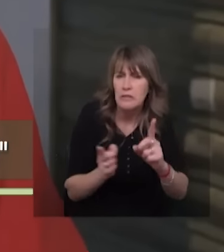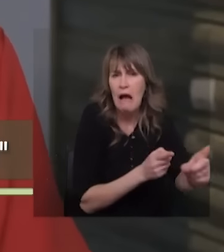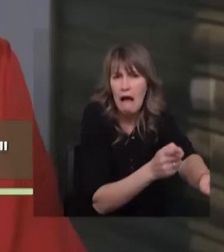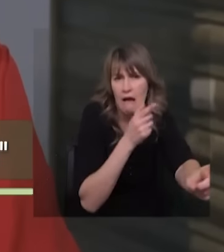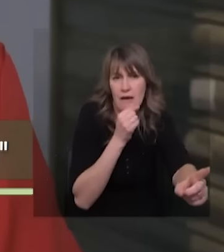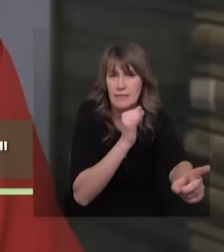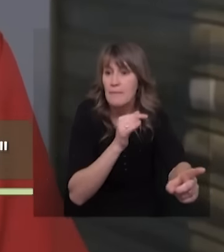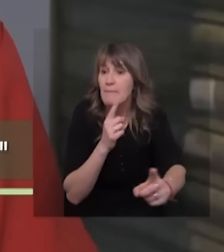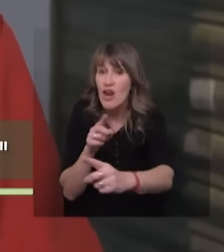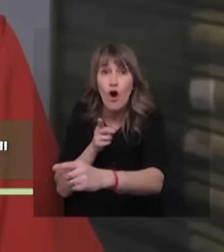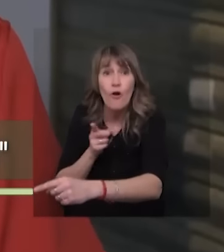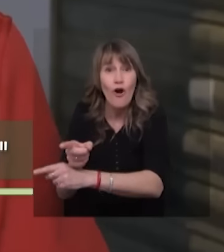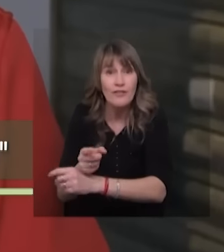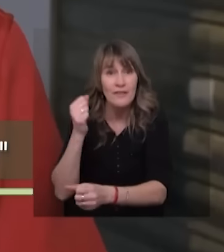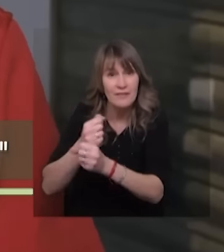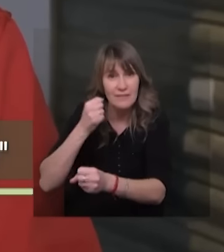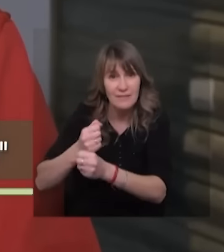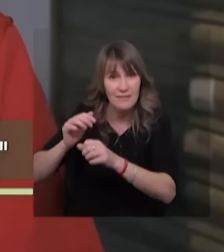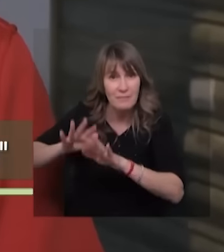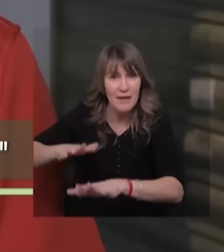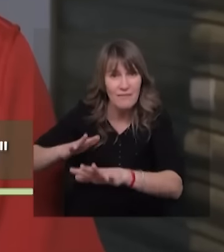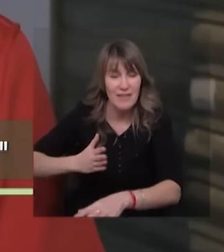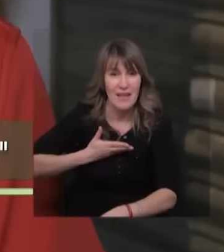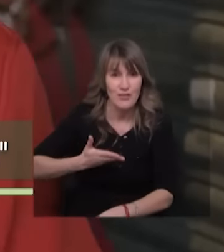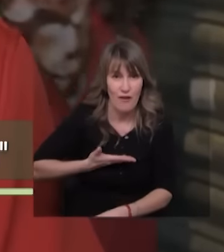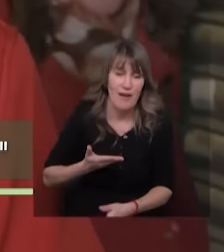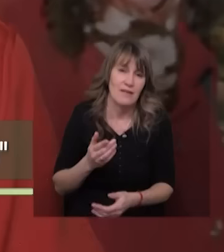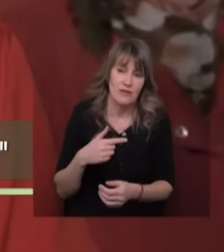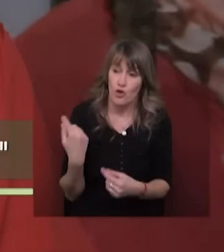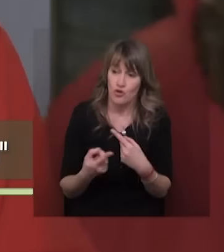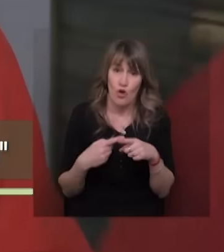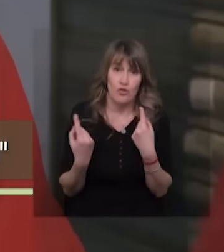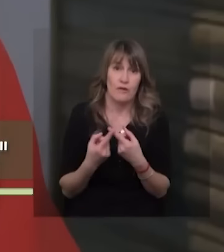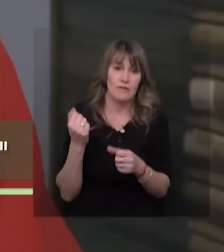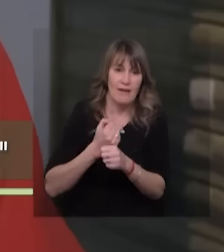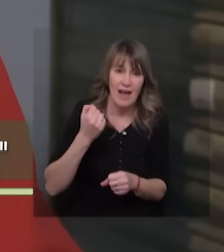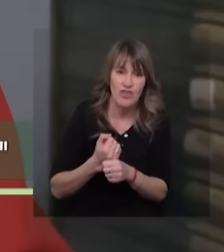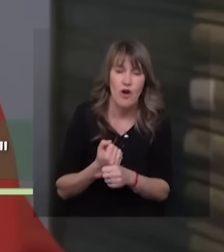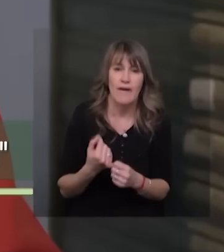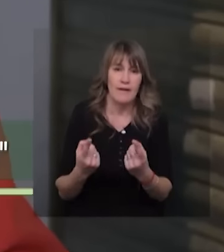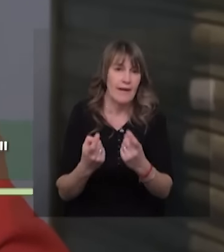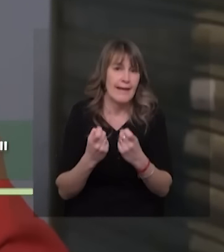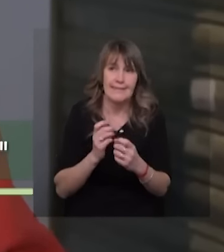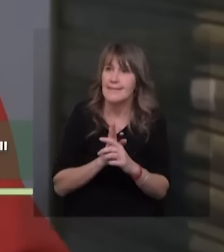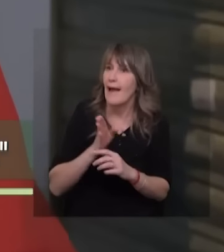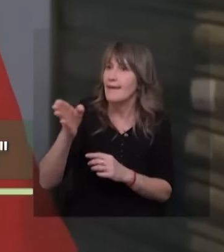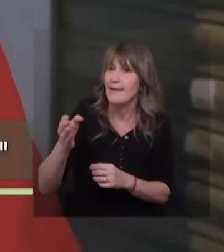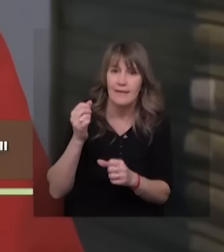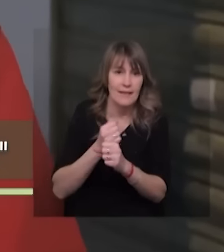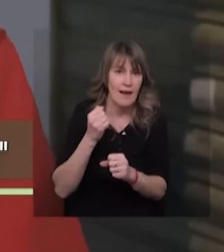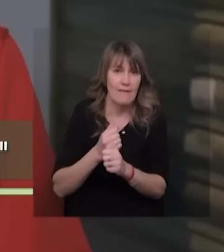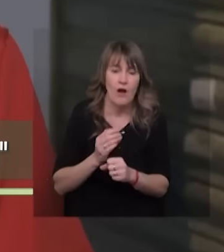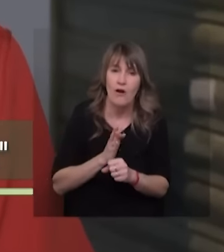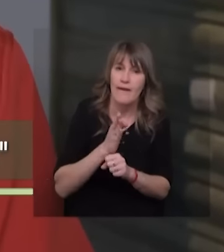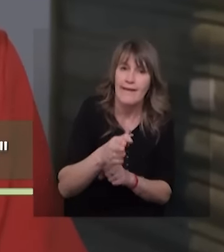manifestaciones de trabajadores por lo tanto una cosa que sean trabajadores asalariados como todos nosotros que tenemos que tener un trabajo ir a trabajar cobrar un salario para poder